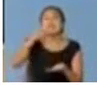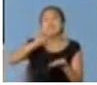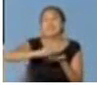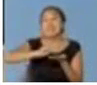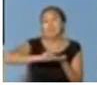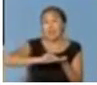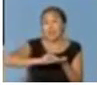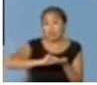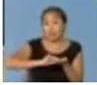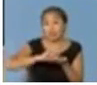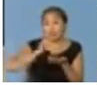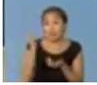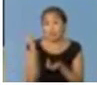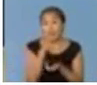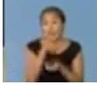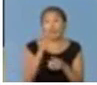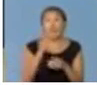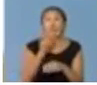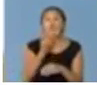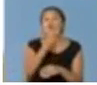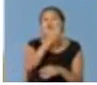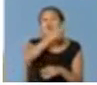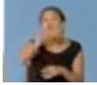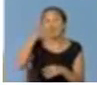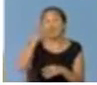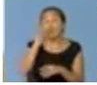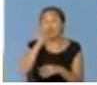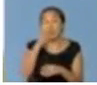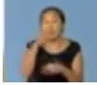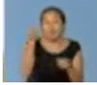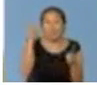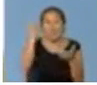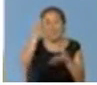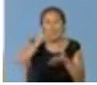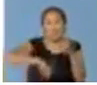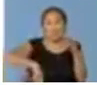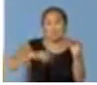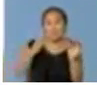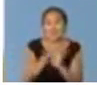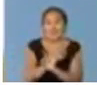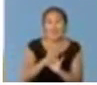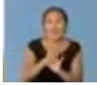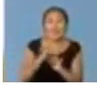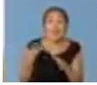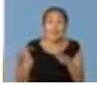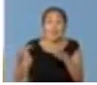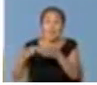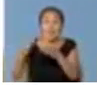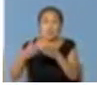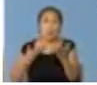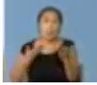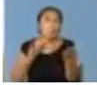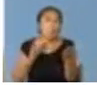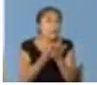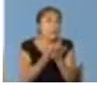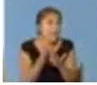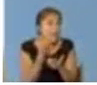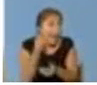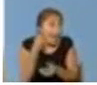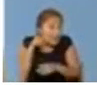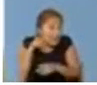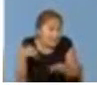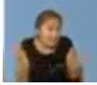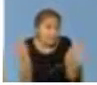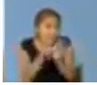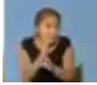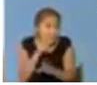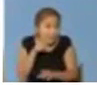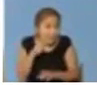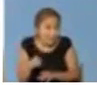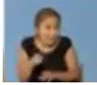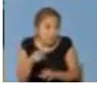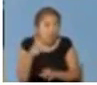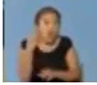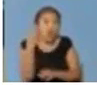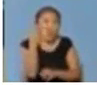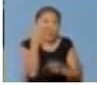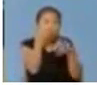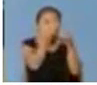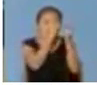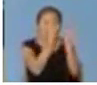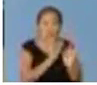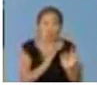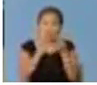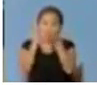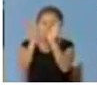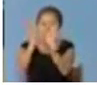Neidenhoff, anunció que más allá de la firma del dictamen, el oficialismo va a presentar, y aquí está la modificación, tres proyectos de